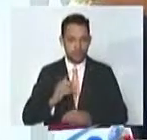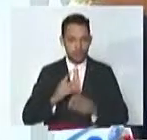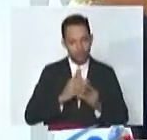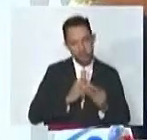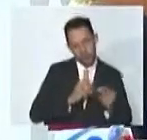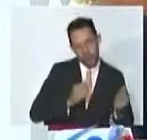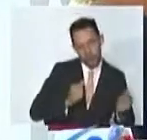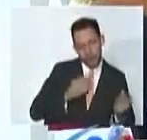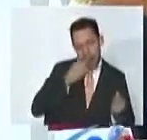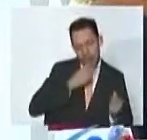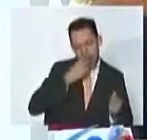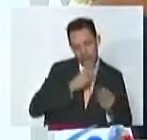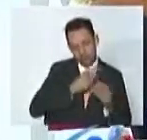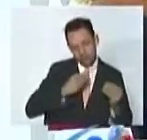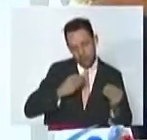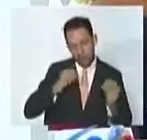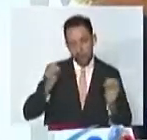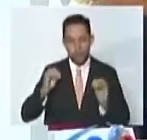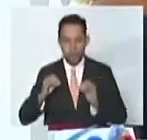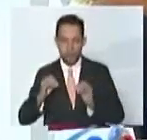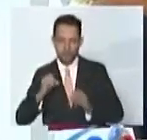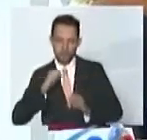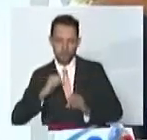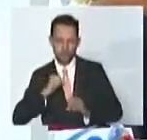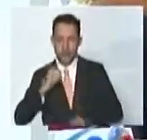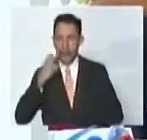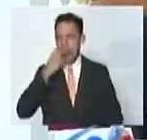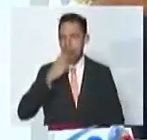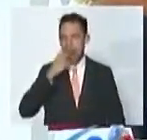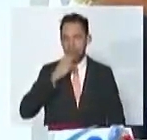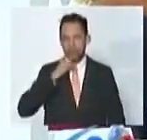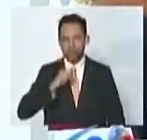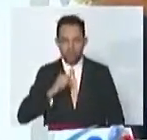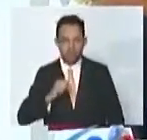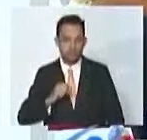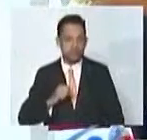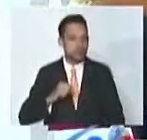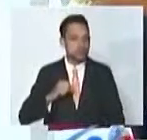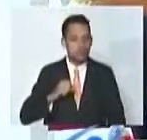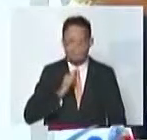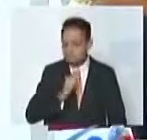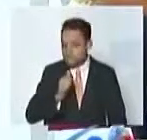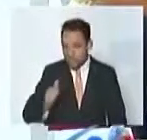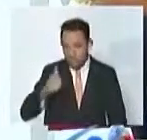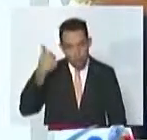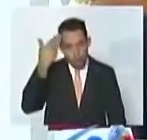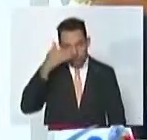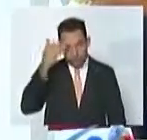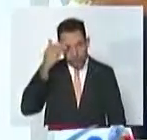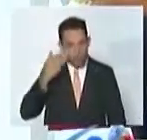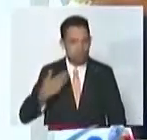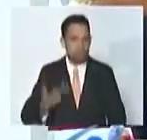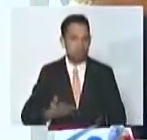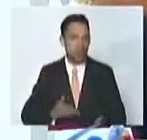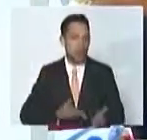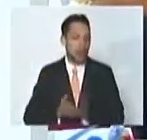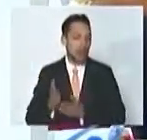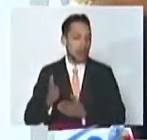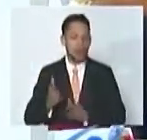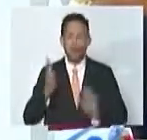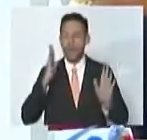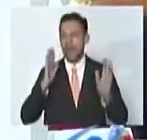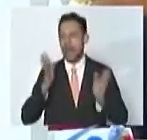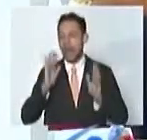hablemos, le movemos esas cuerdas vocales. Pero si eso no lo sabemos hacer, podemos entrar en un proceso